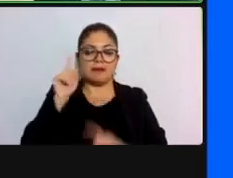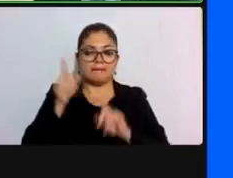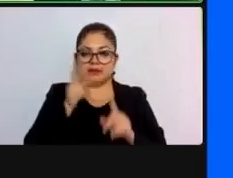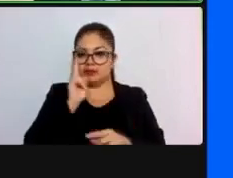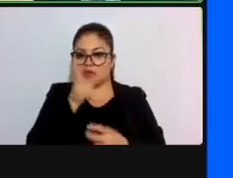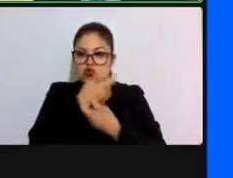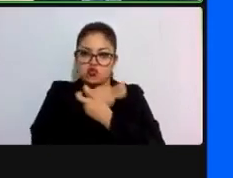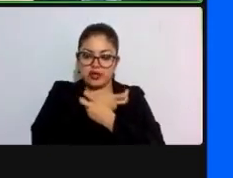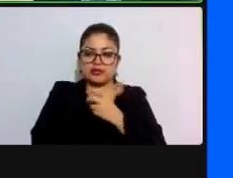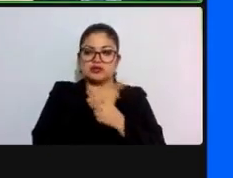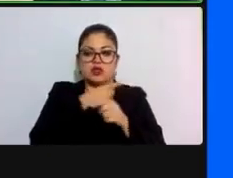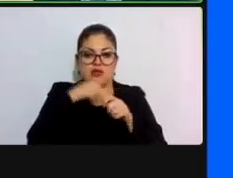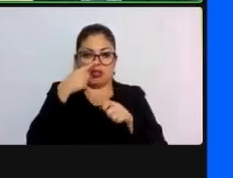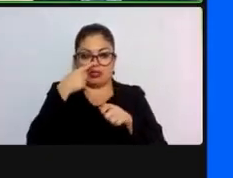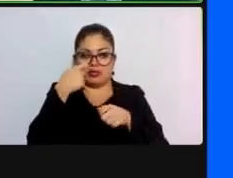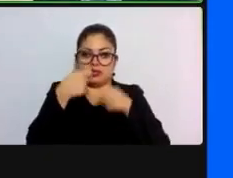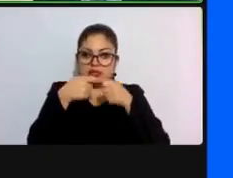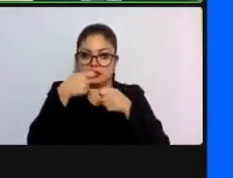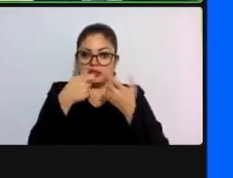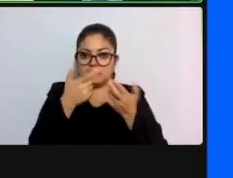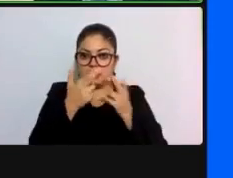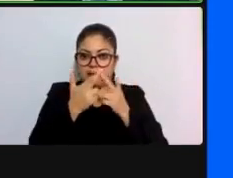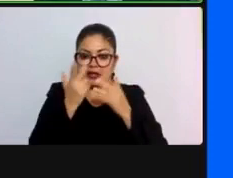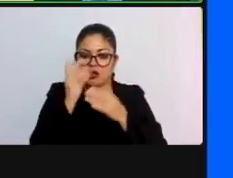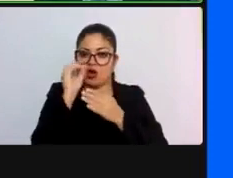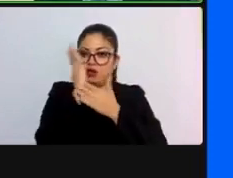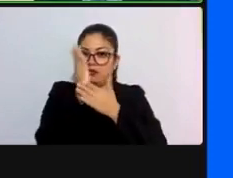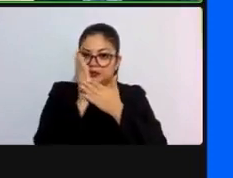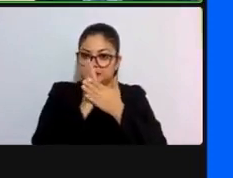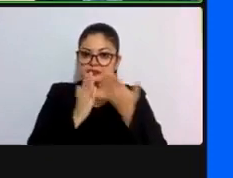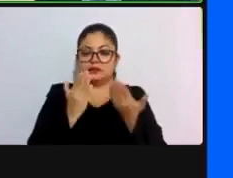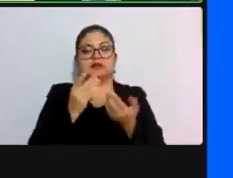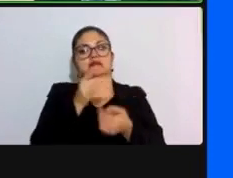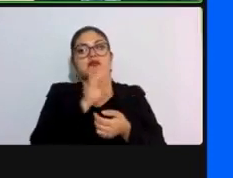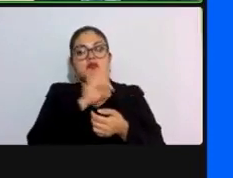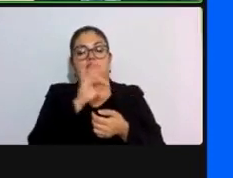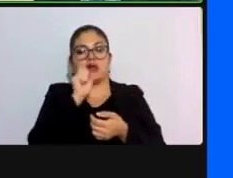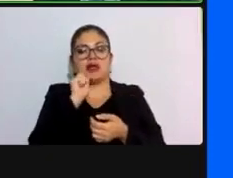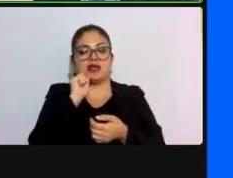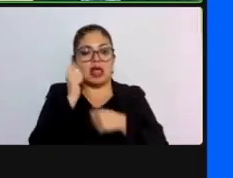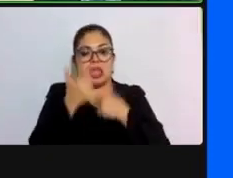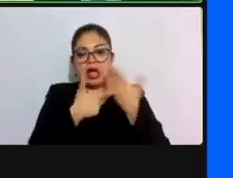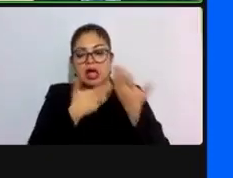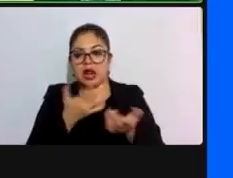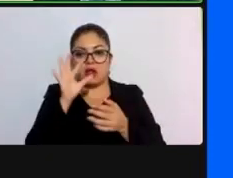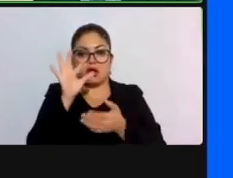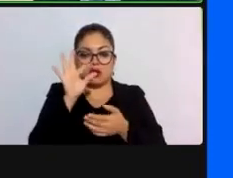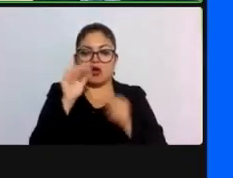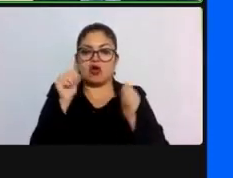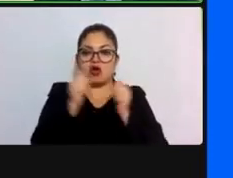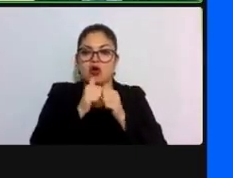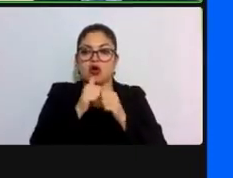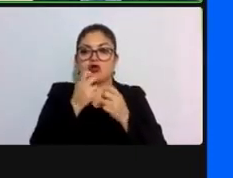cartílago, localizar cualquier posible daño a nivel de la mucosa y del tabique. Proceder a alinear